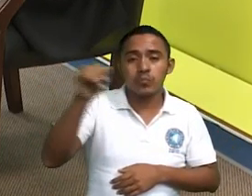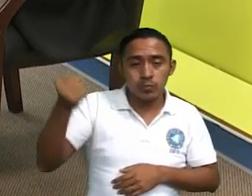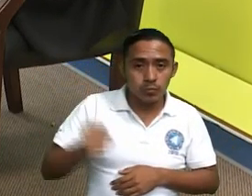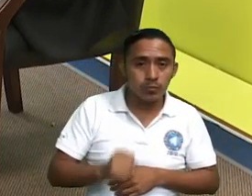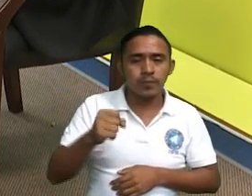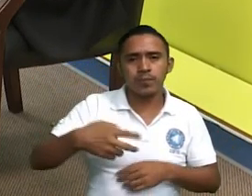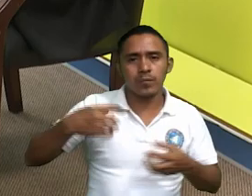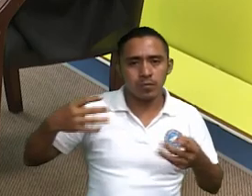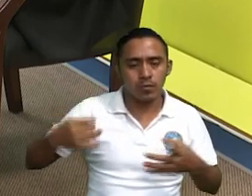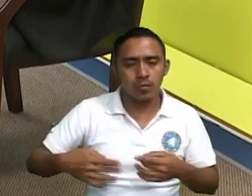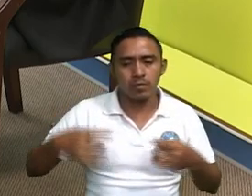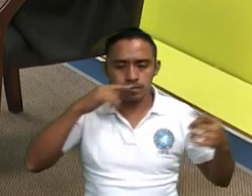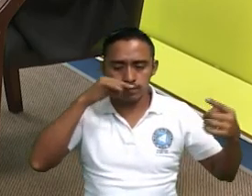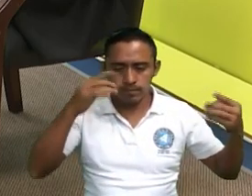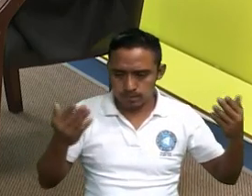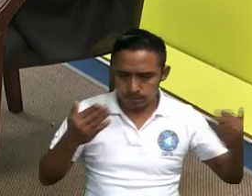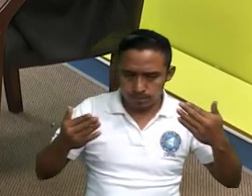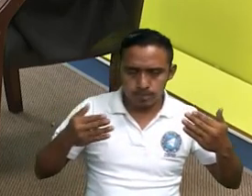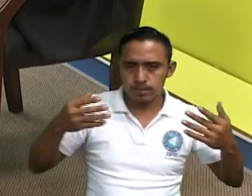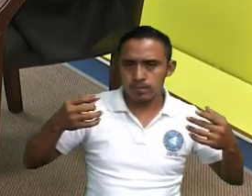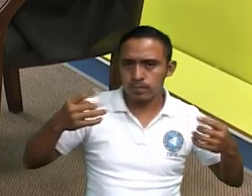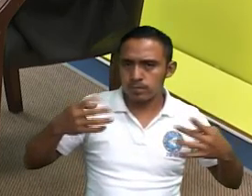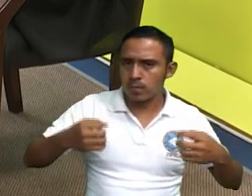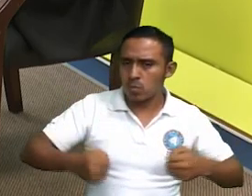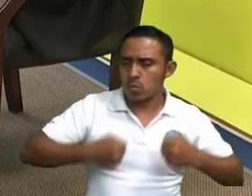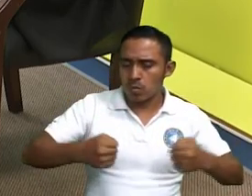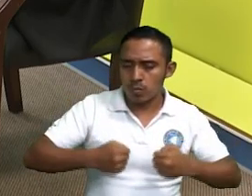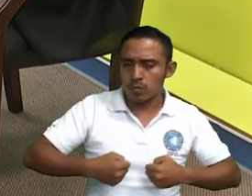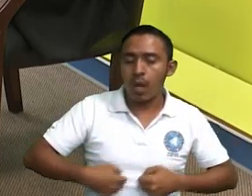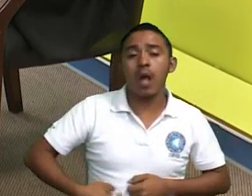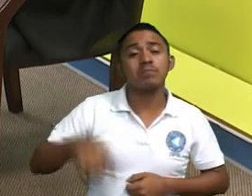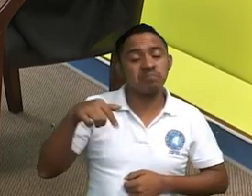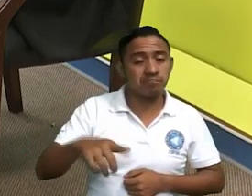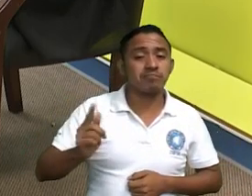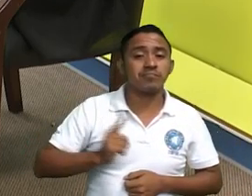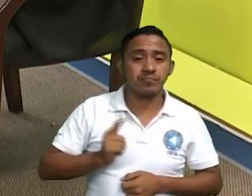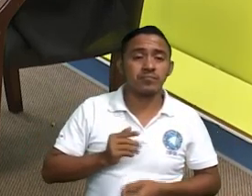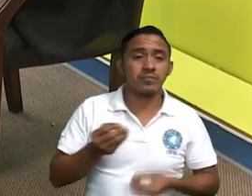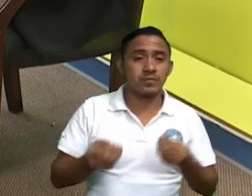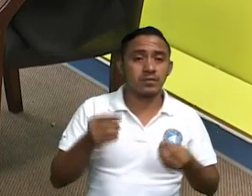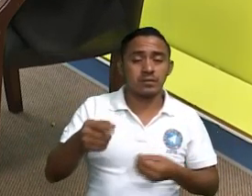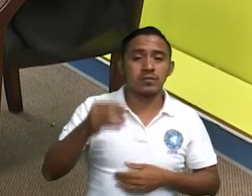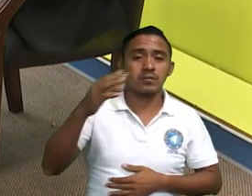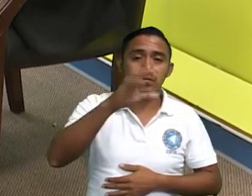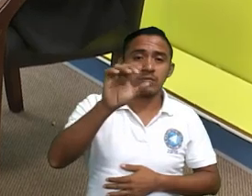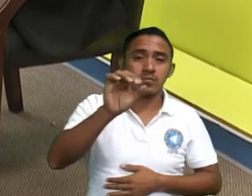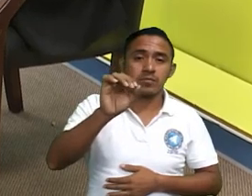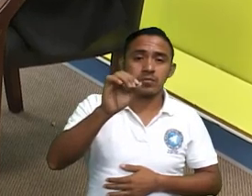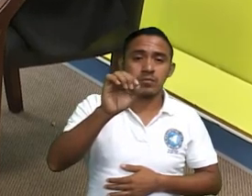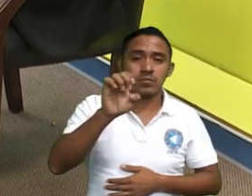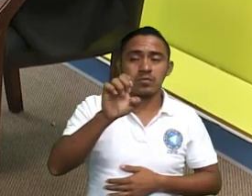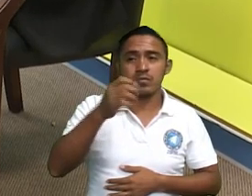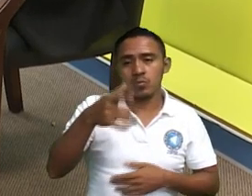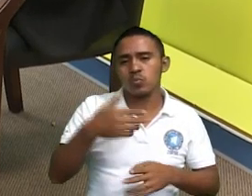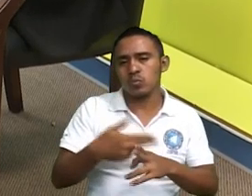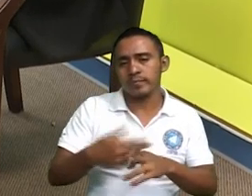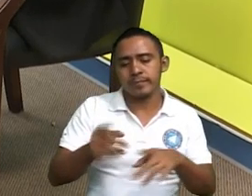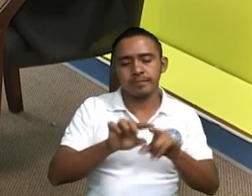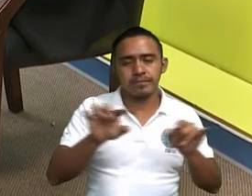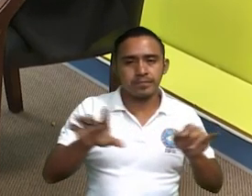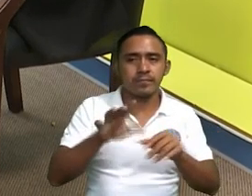de dolor, la aparición brusca del dolor, entonces yo tengo un paciente con una colecistitis aguda. Que es también lo que